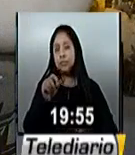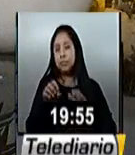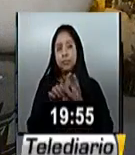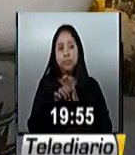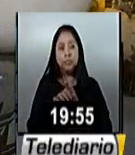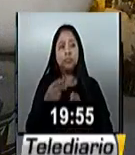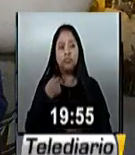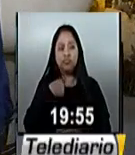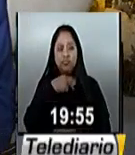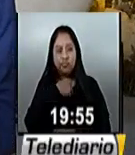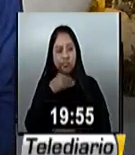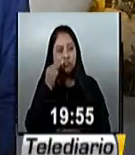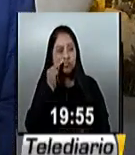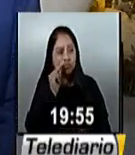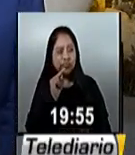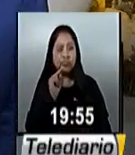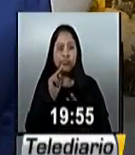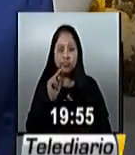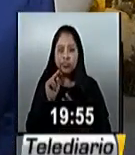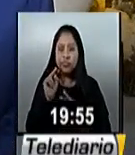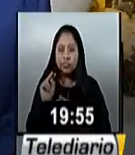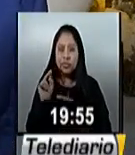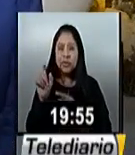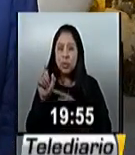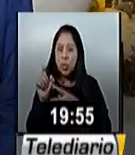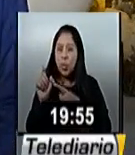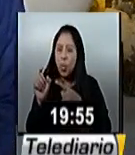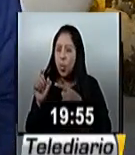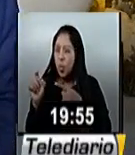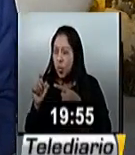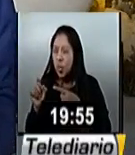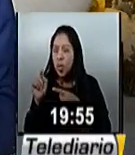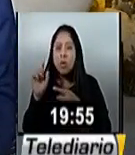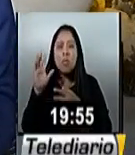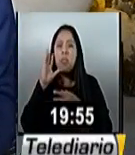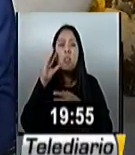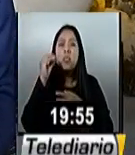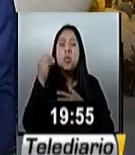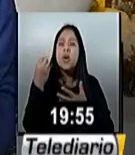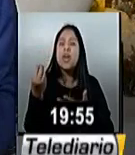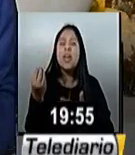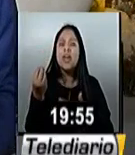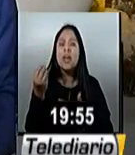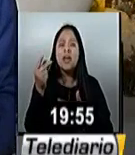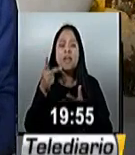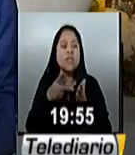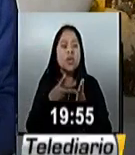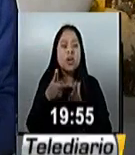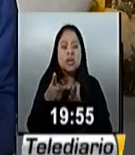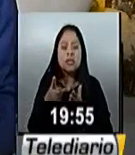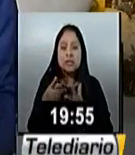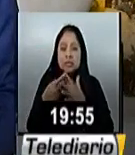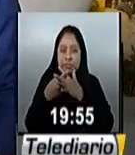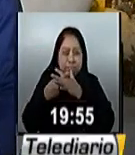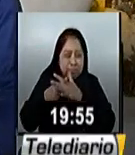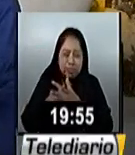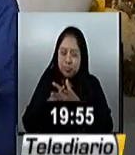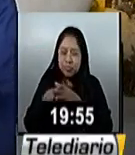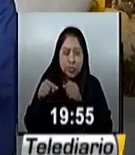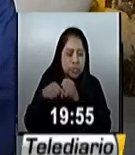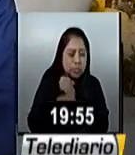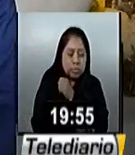causas los orígenes de la violencia las bandas